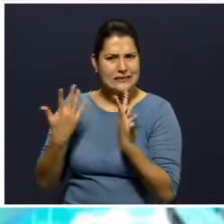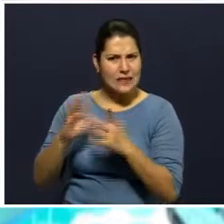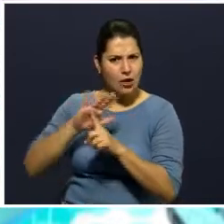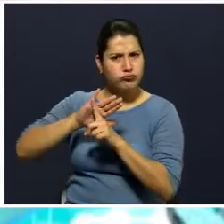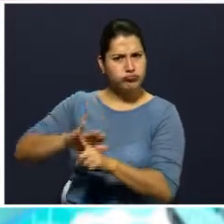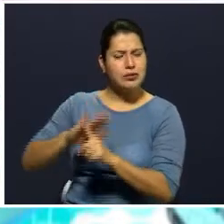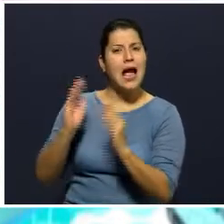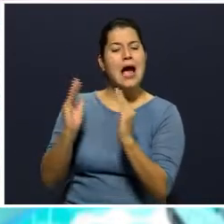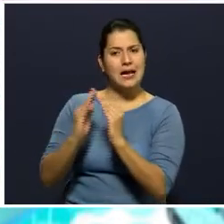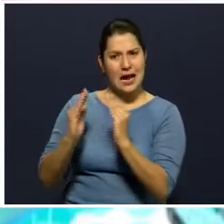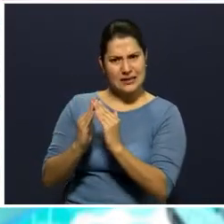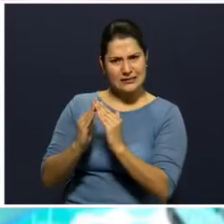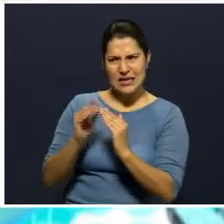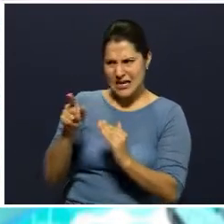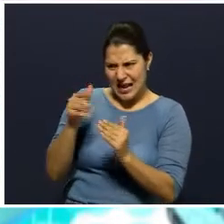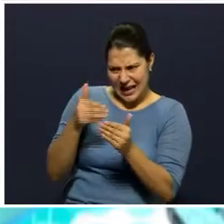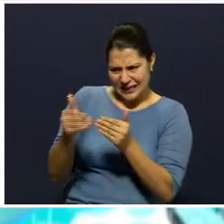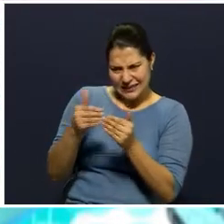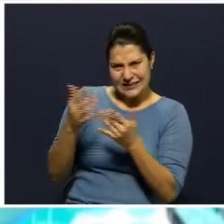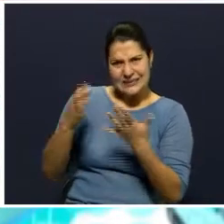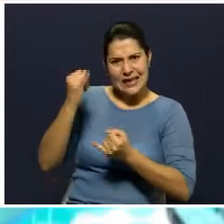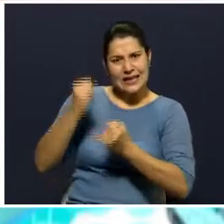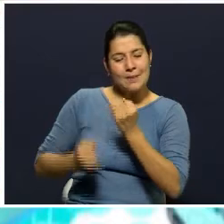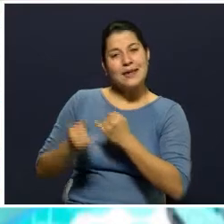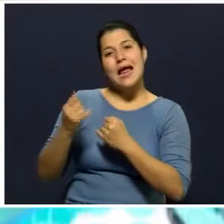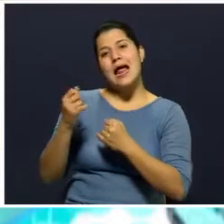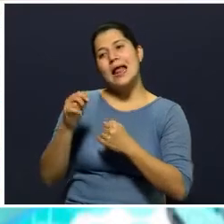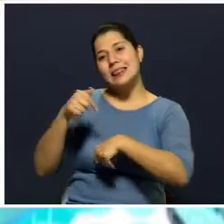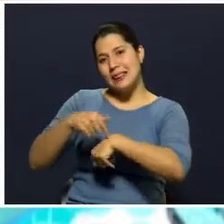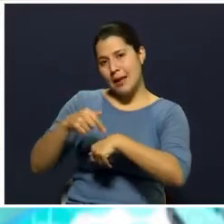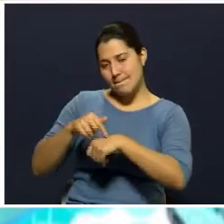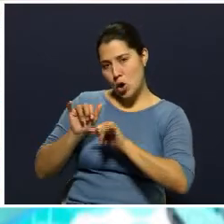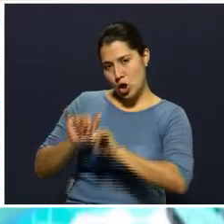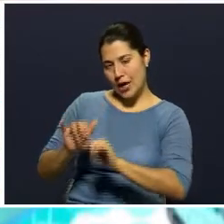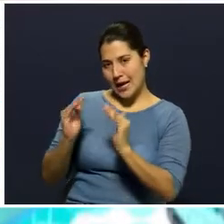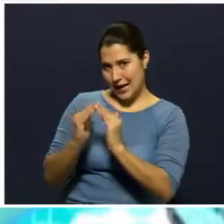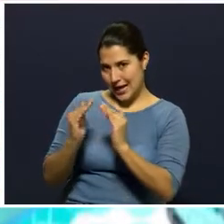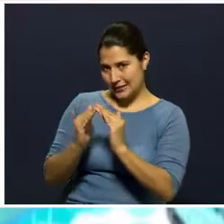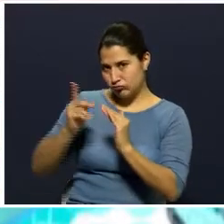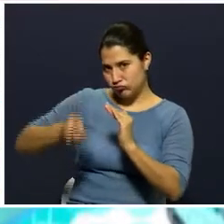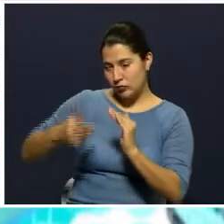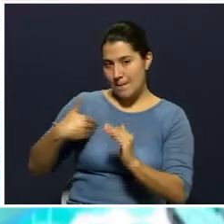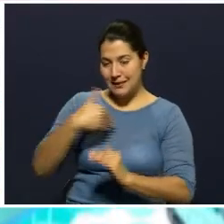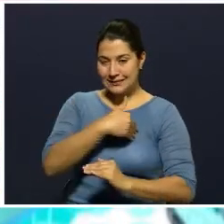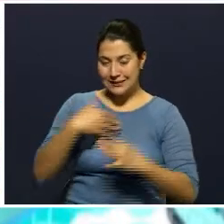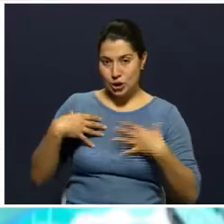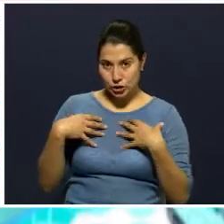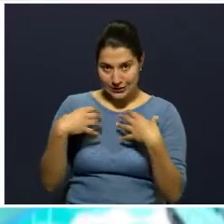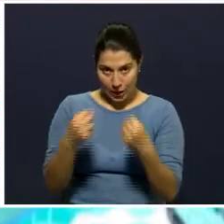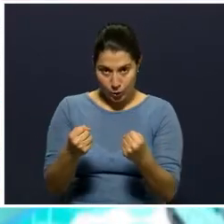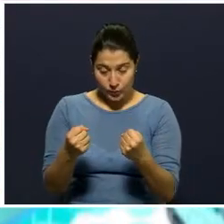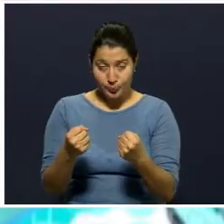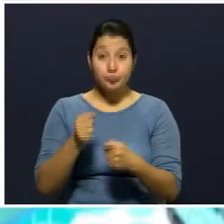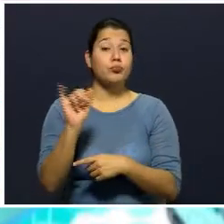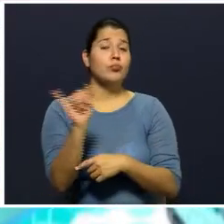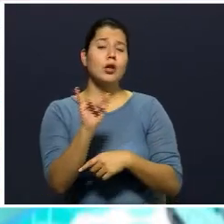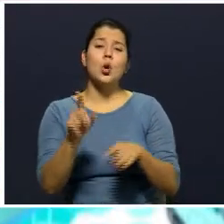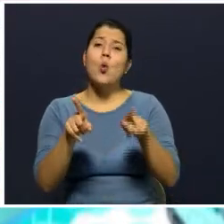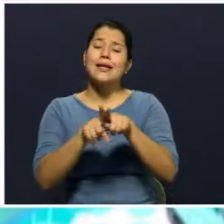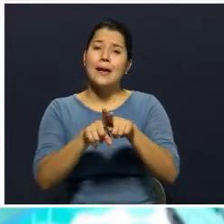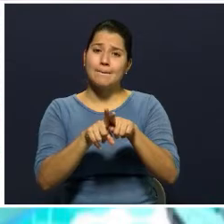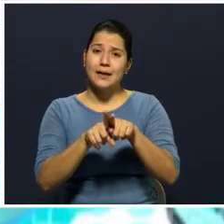casa y que está a poquitos días de finalizar la cuarentena que le manda el Ministerio de Salud en este caso. Lo mismo que el